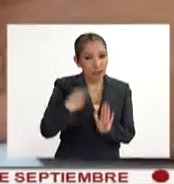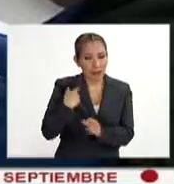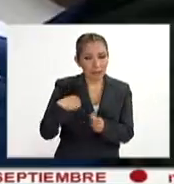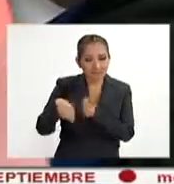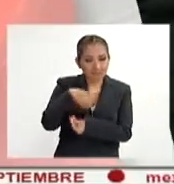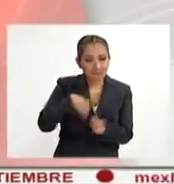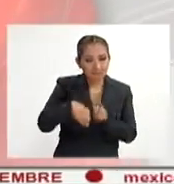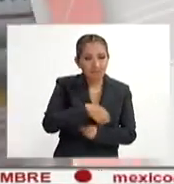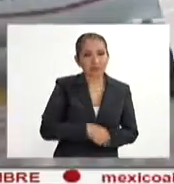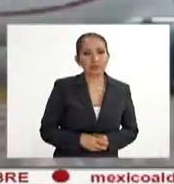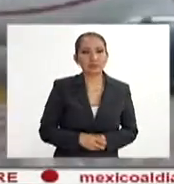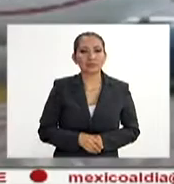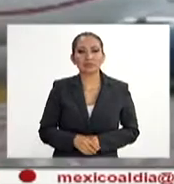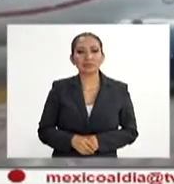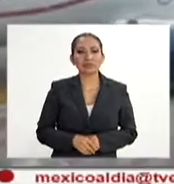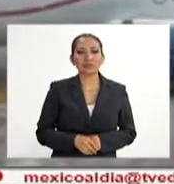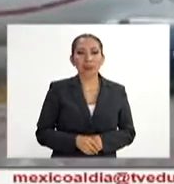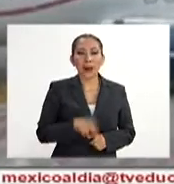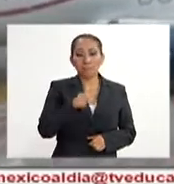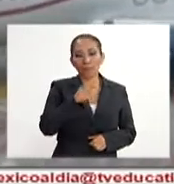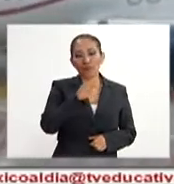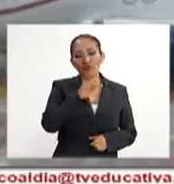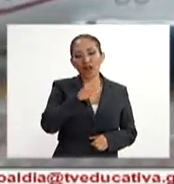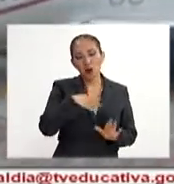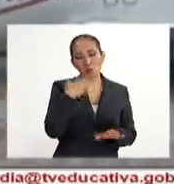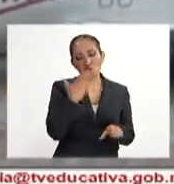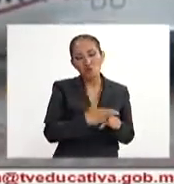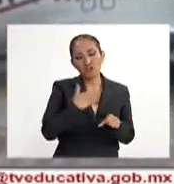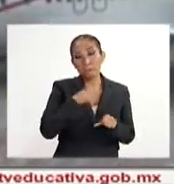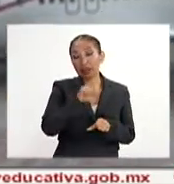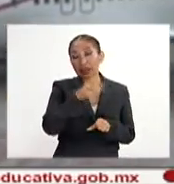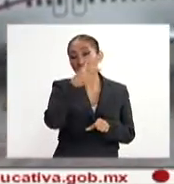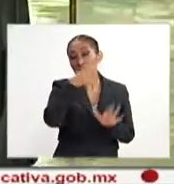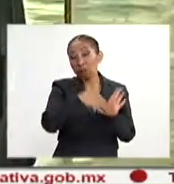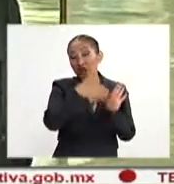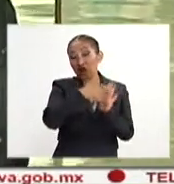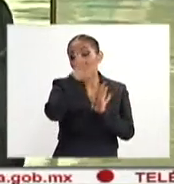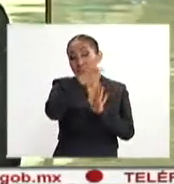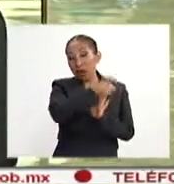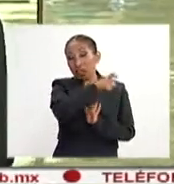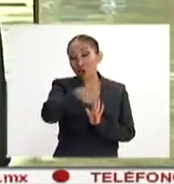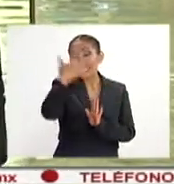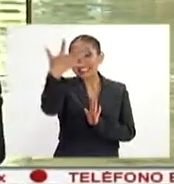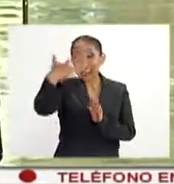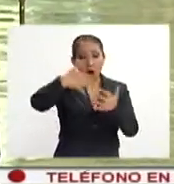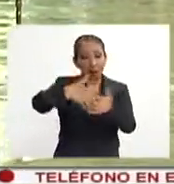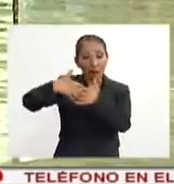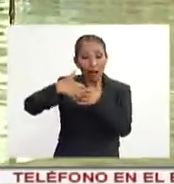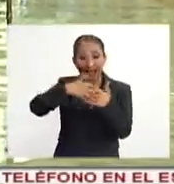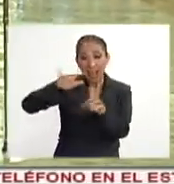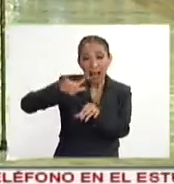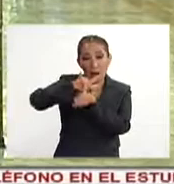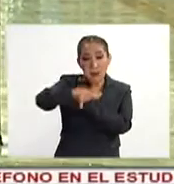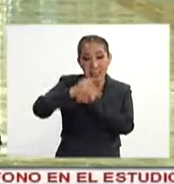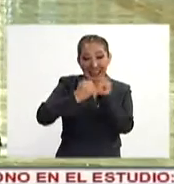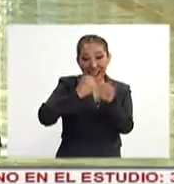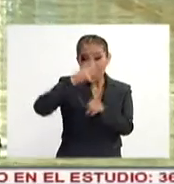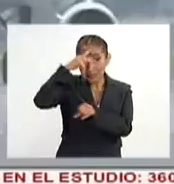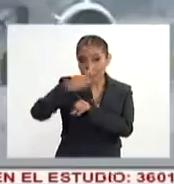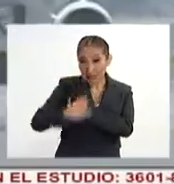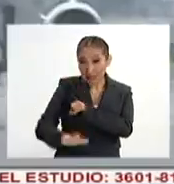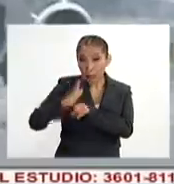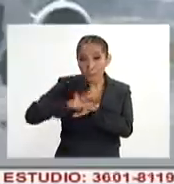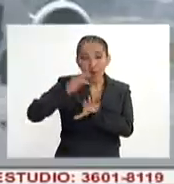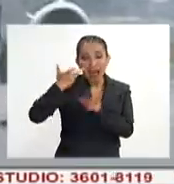pesos. La Profeco aplicó multas por más de 22 millones de pesos a 5 aerolíneas nacionales e